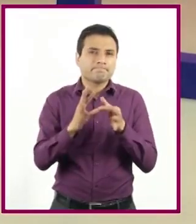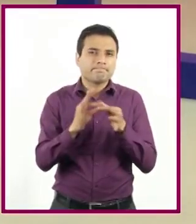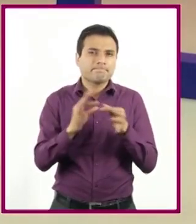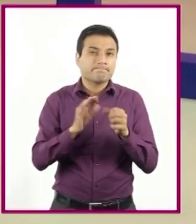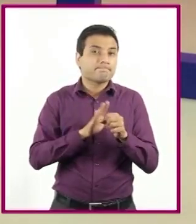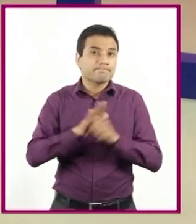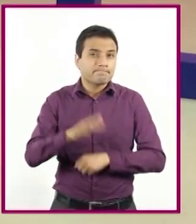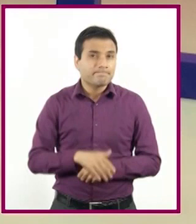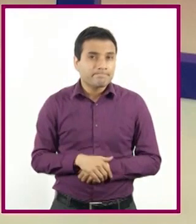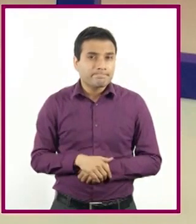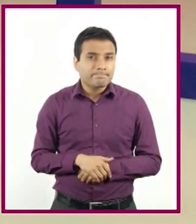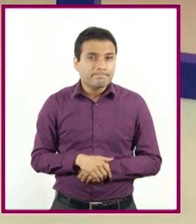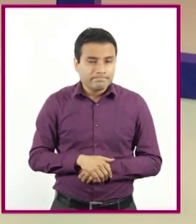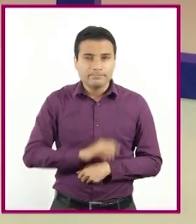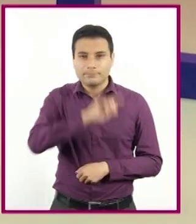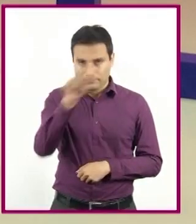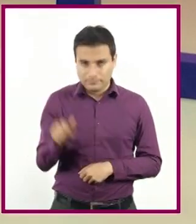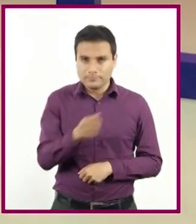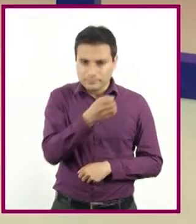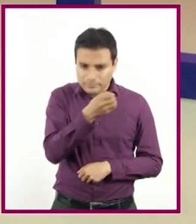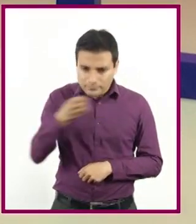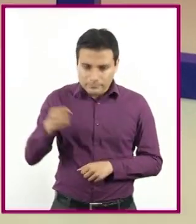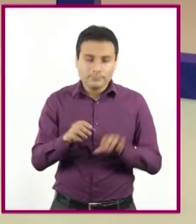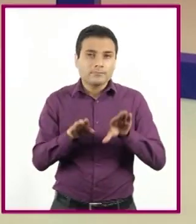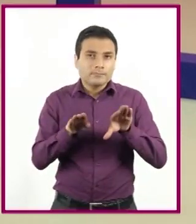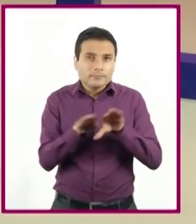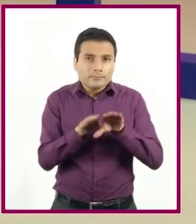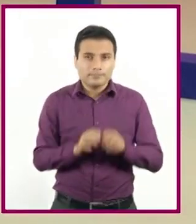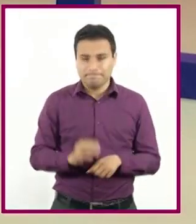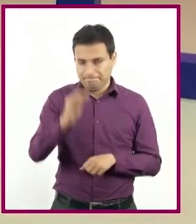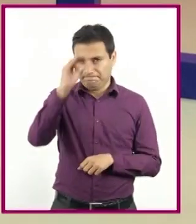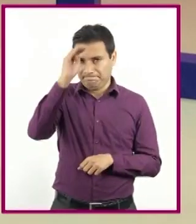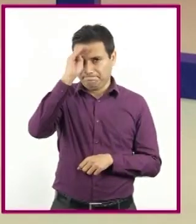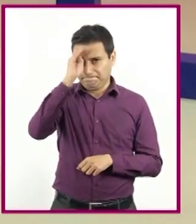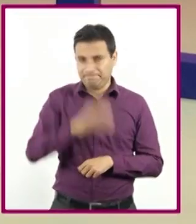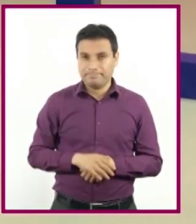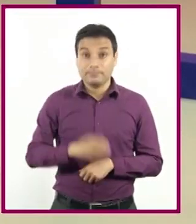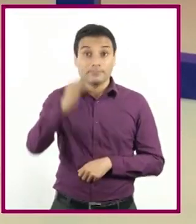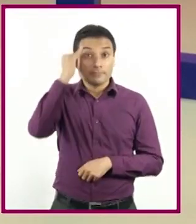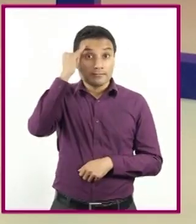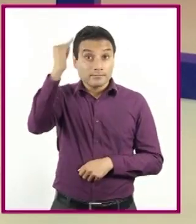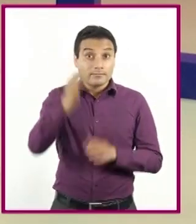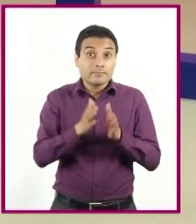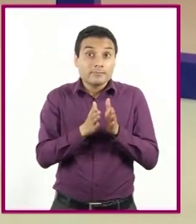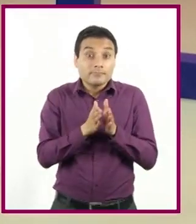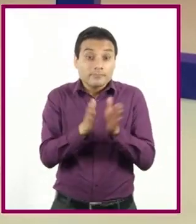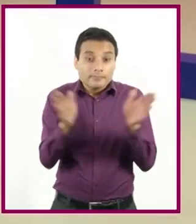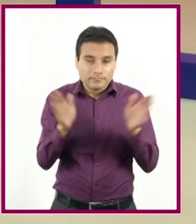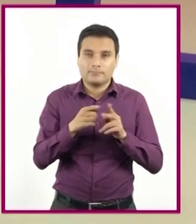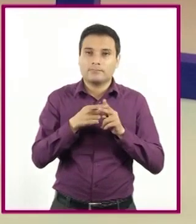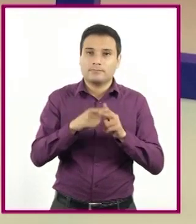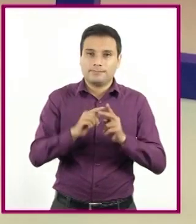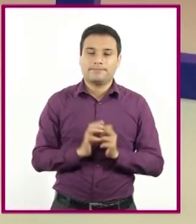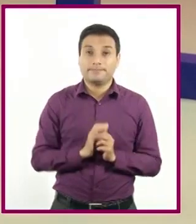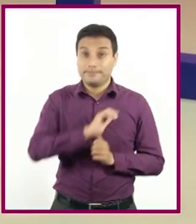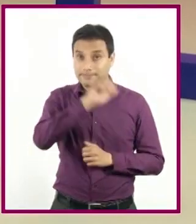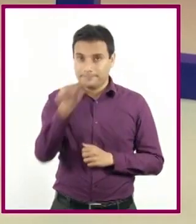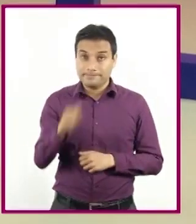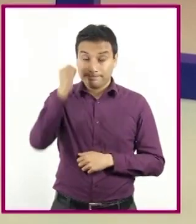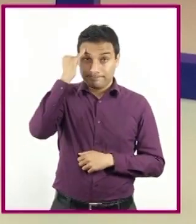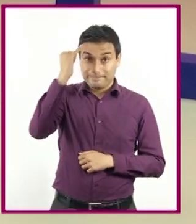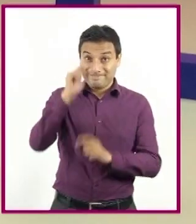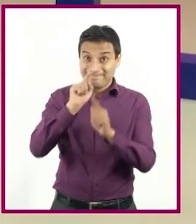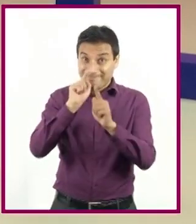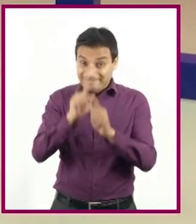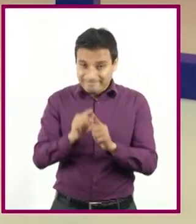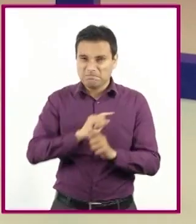decidan cómo la ordenarán. Las ideas generales deben aparecer al principio, las más específicas